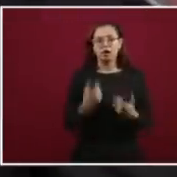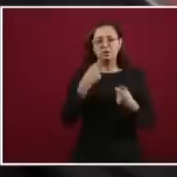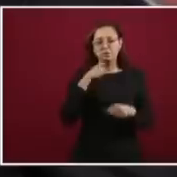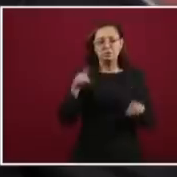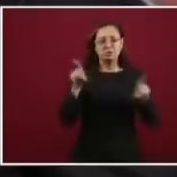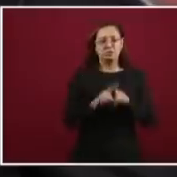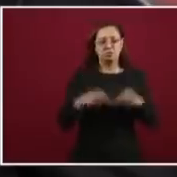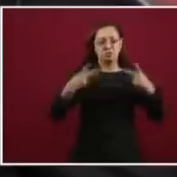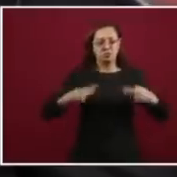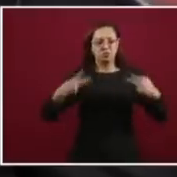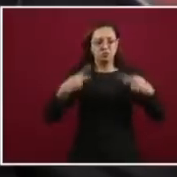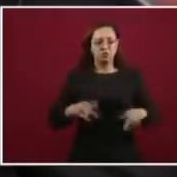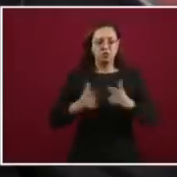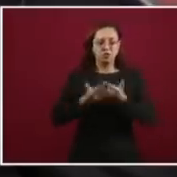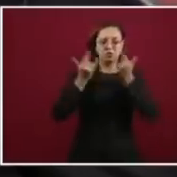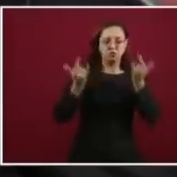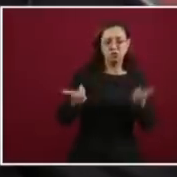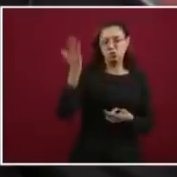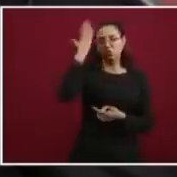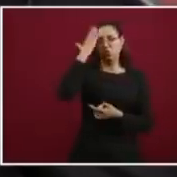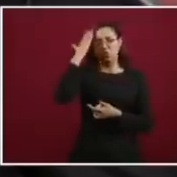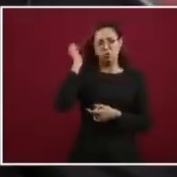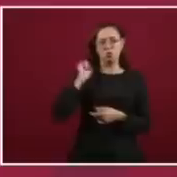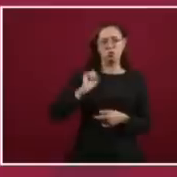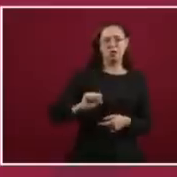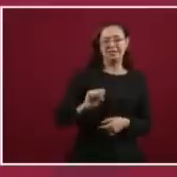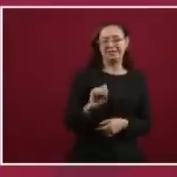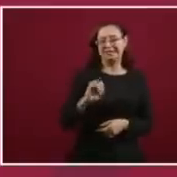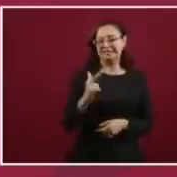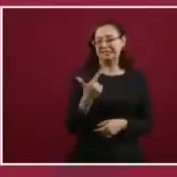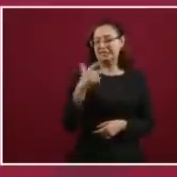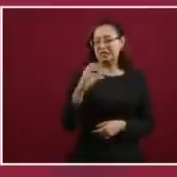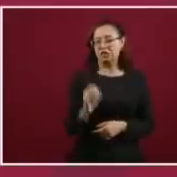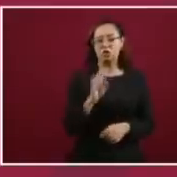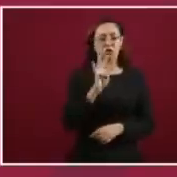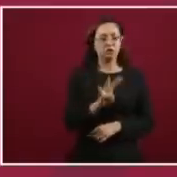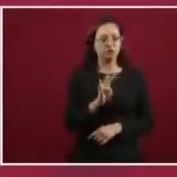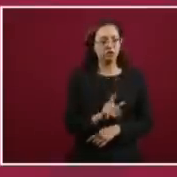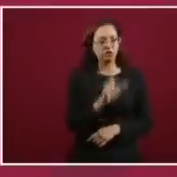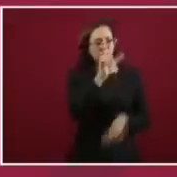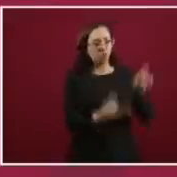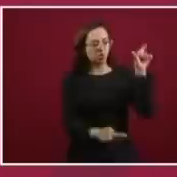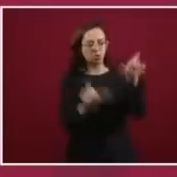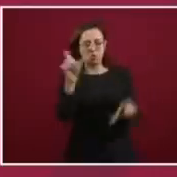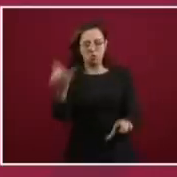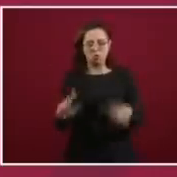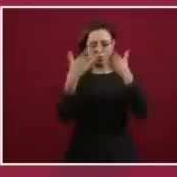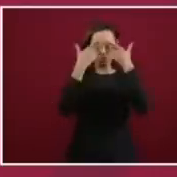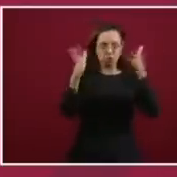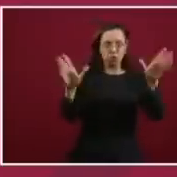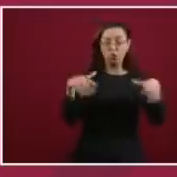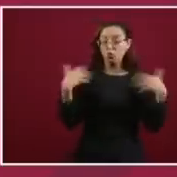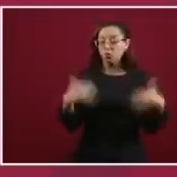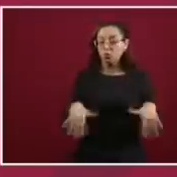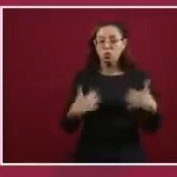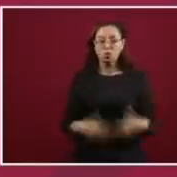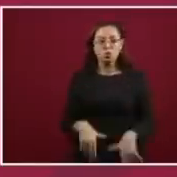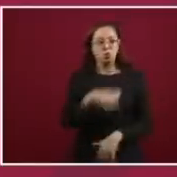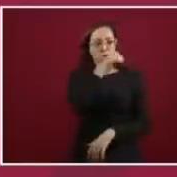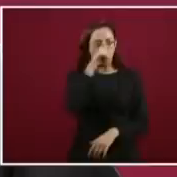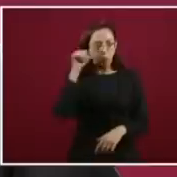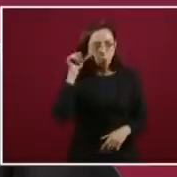los liberales del siglo 19 el ejemplo de el presidente